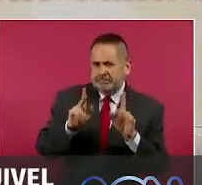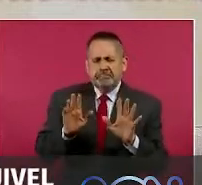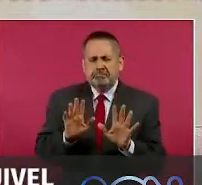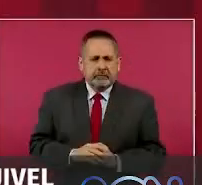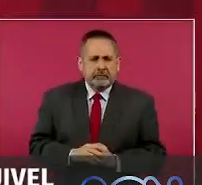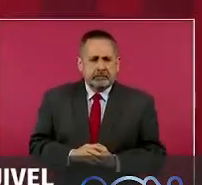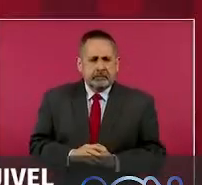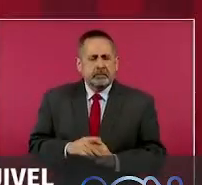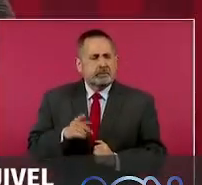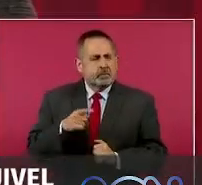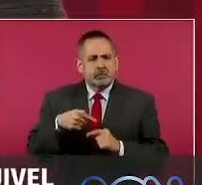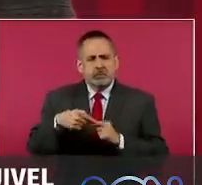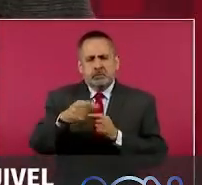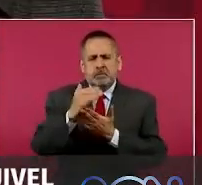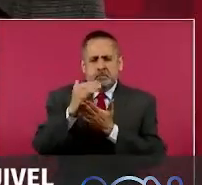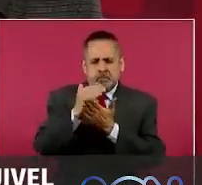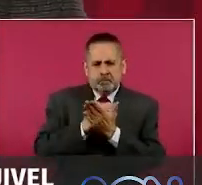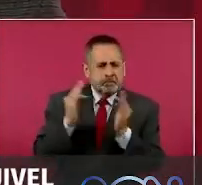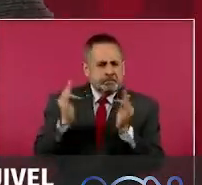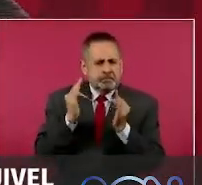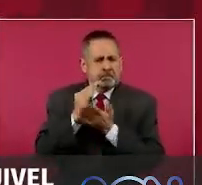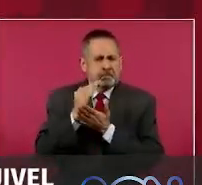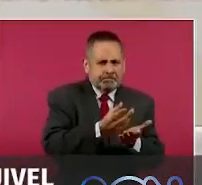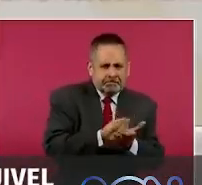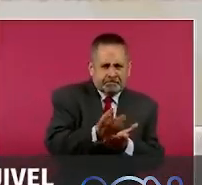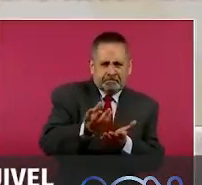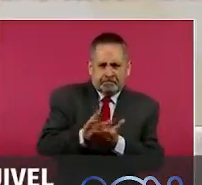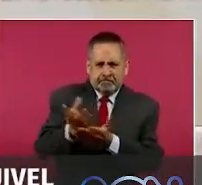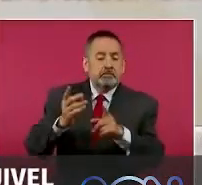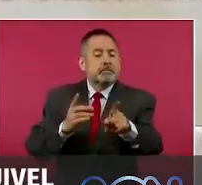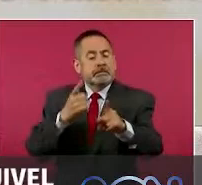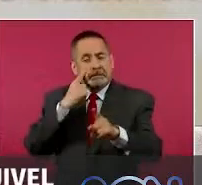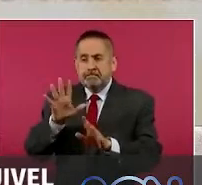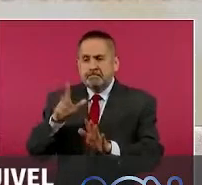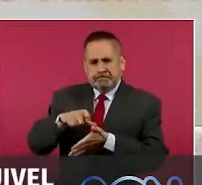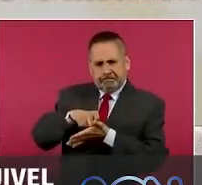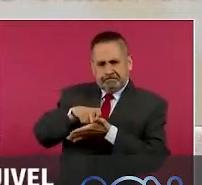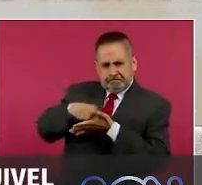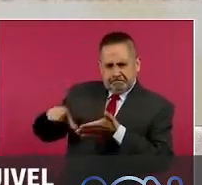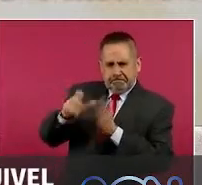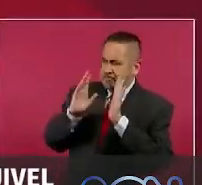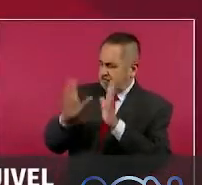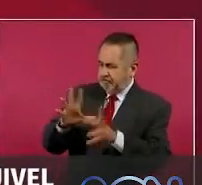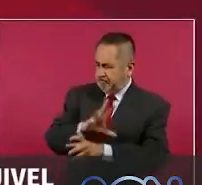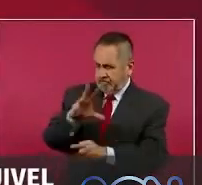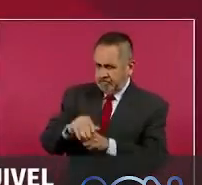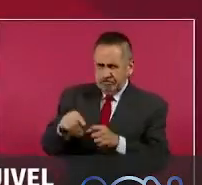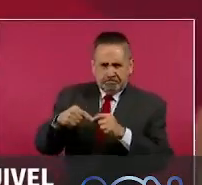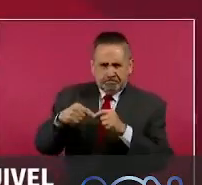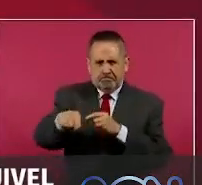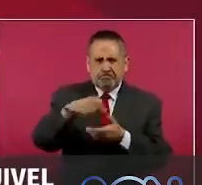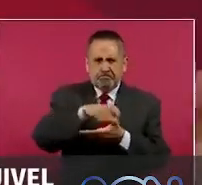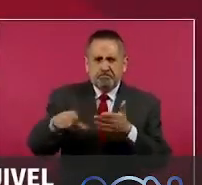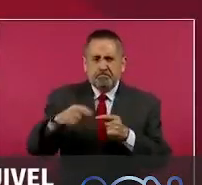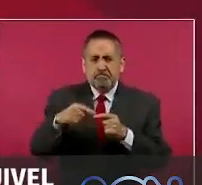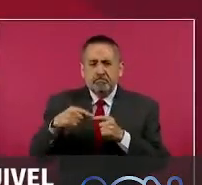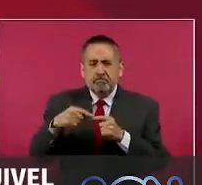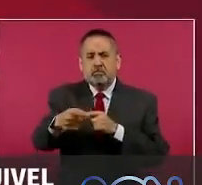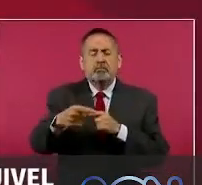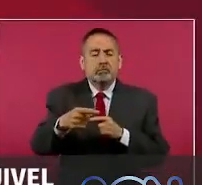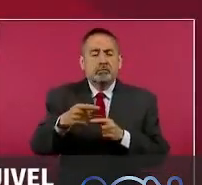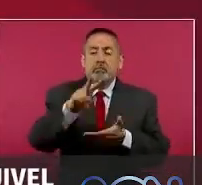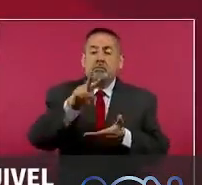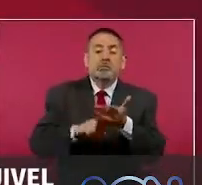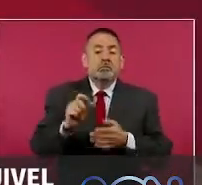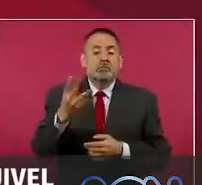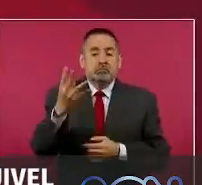tweets donde voy poniendo todos los artículos legales que lo prevén. Donde hay una unidad general de